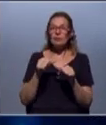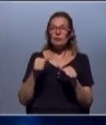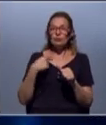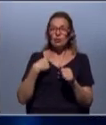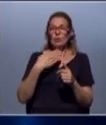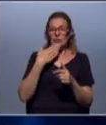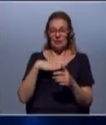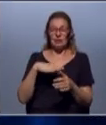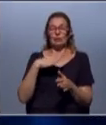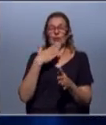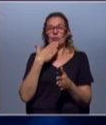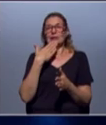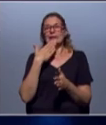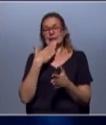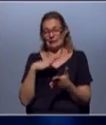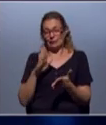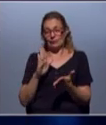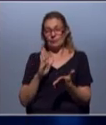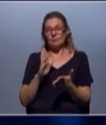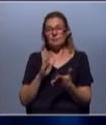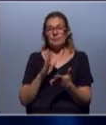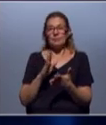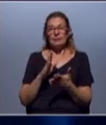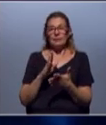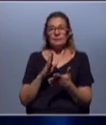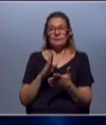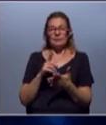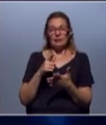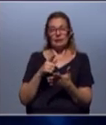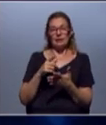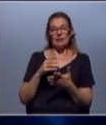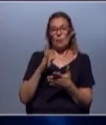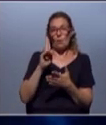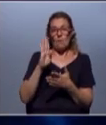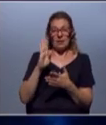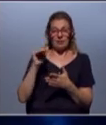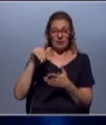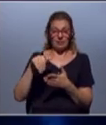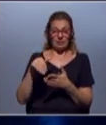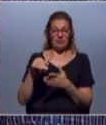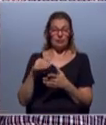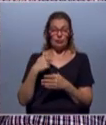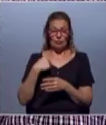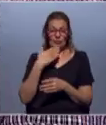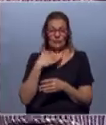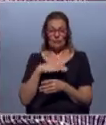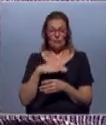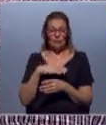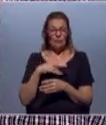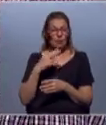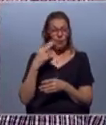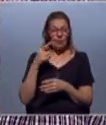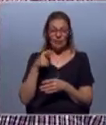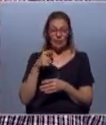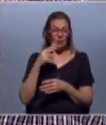como entiendo entiendo que el emprendimiento de upm es este le va a causar un